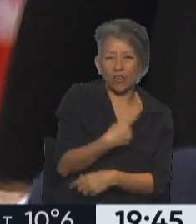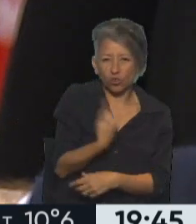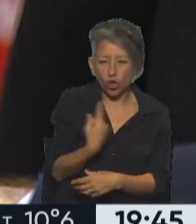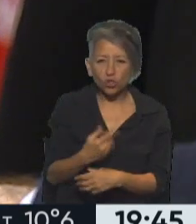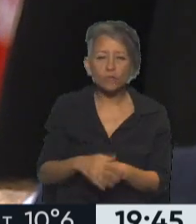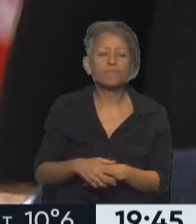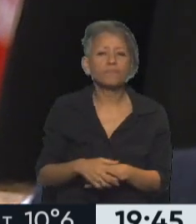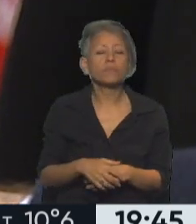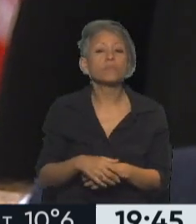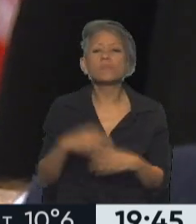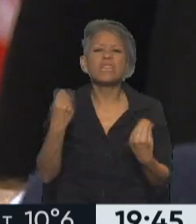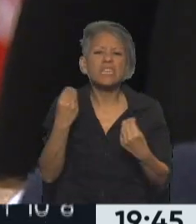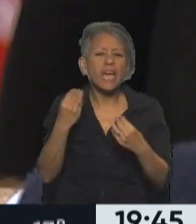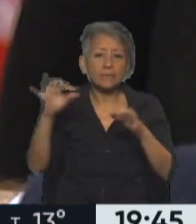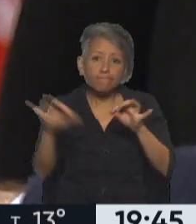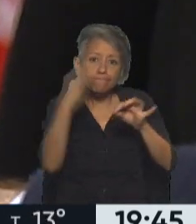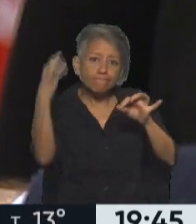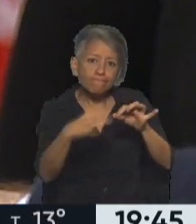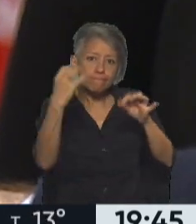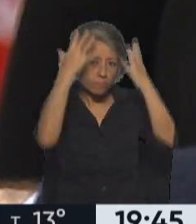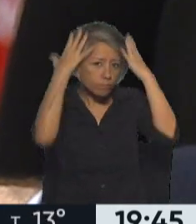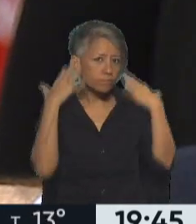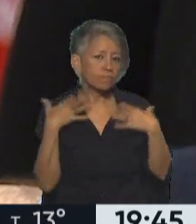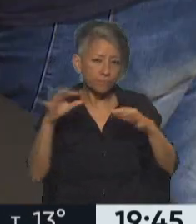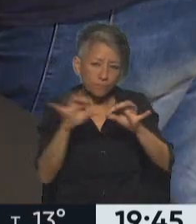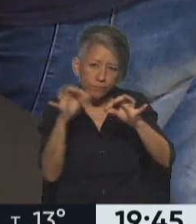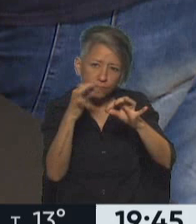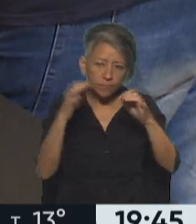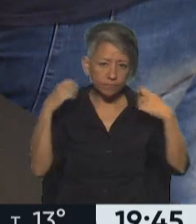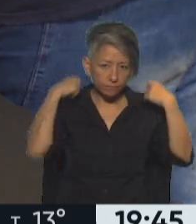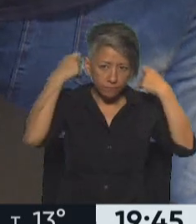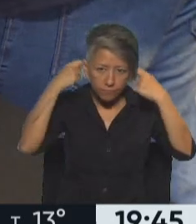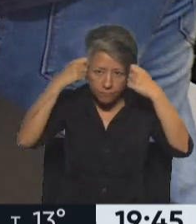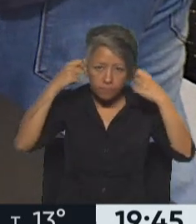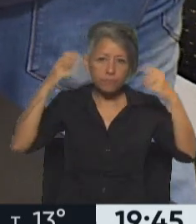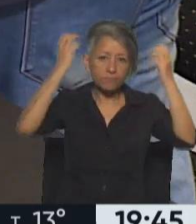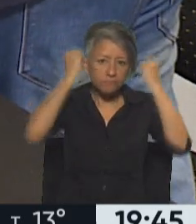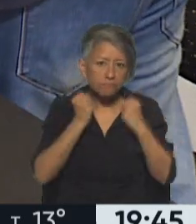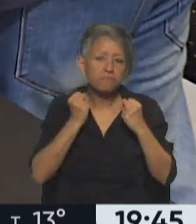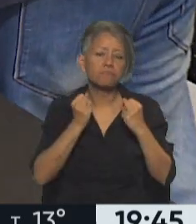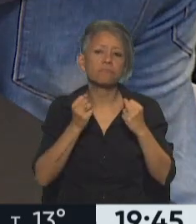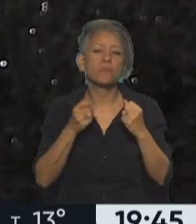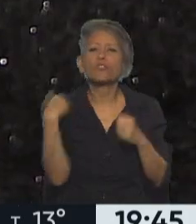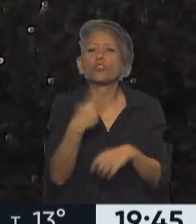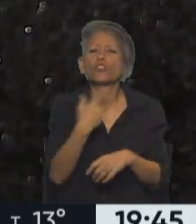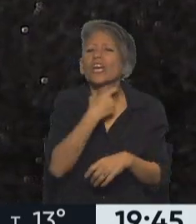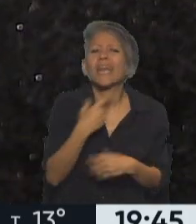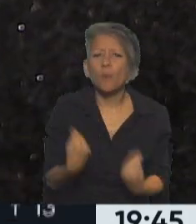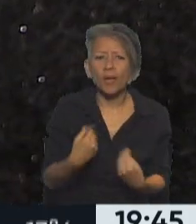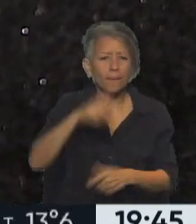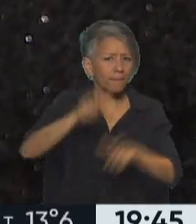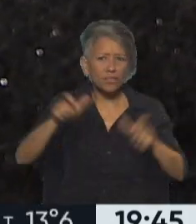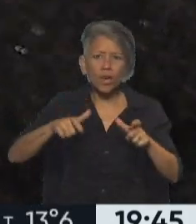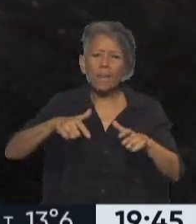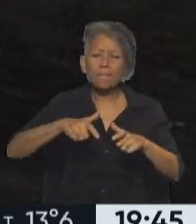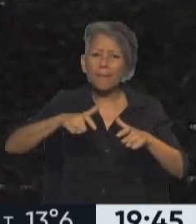armado de cortinas, en la costura de las mismas y en el armado de la peluca. O sea, nosotros lo que queremos es que cada vez más gente no solo pueda